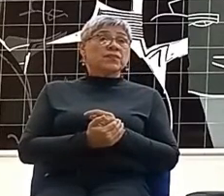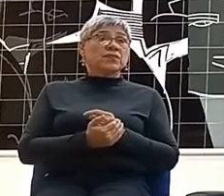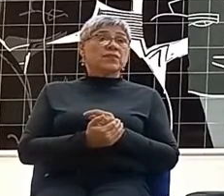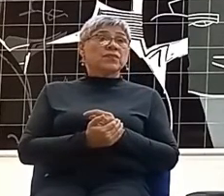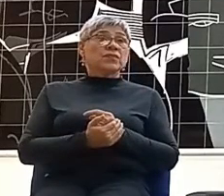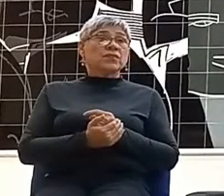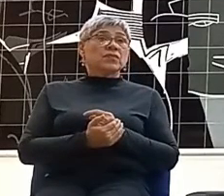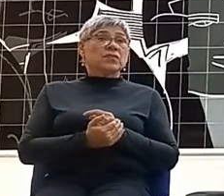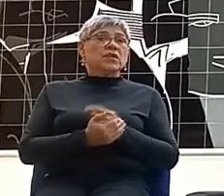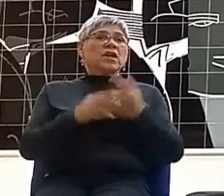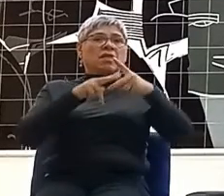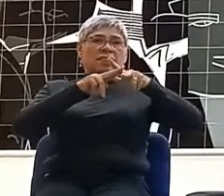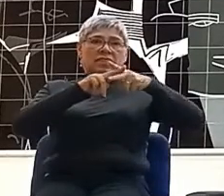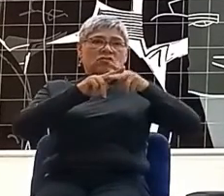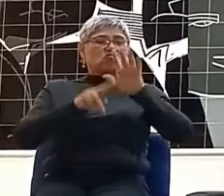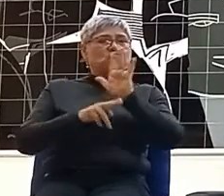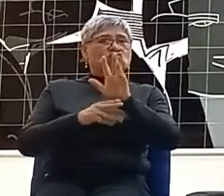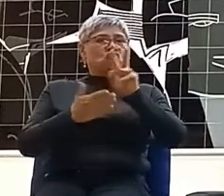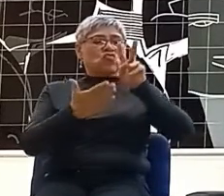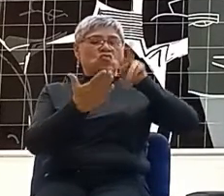el taller literario